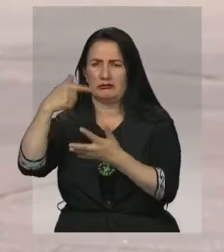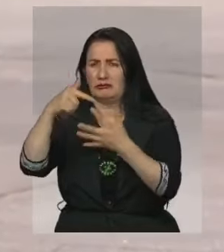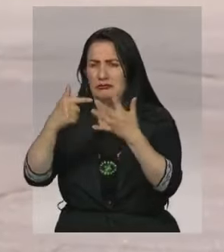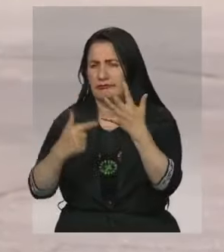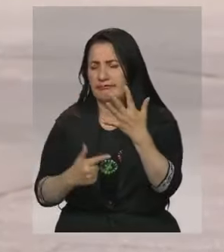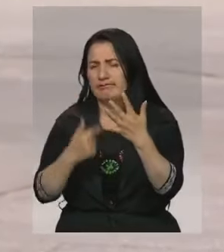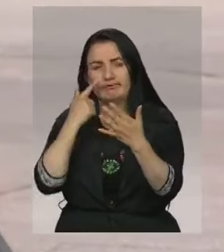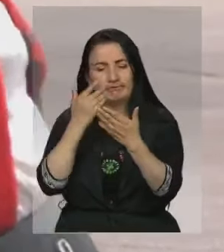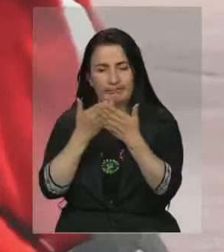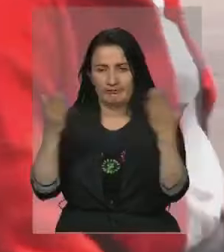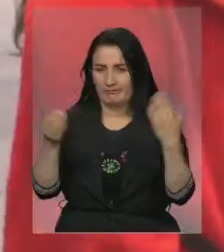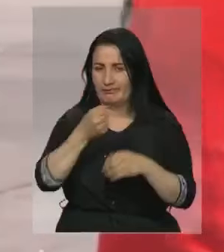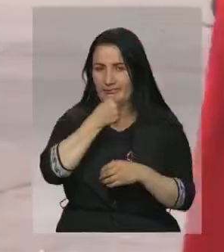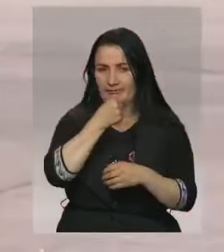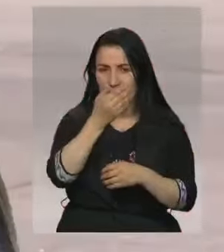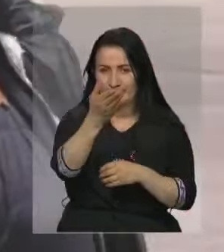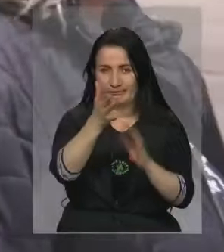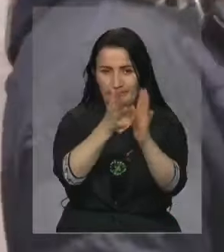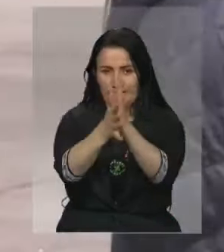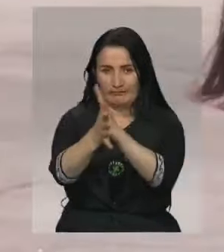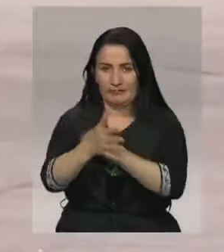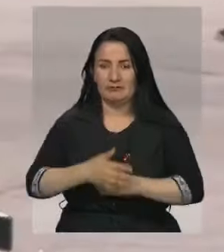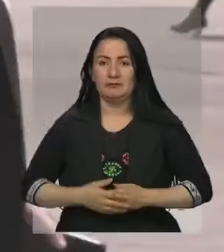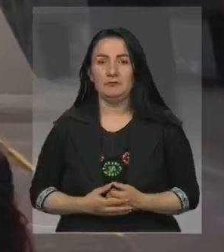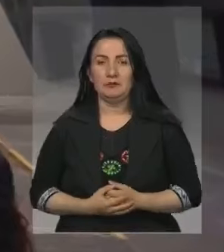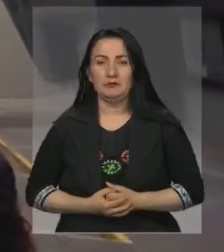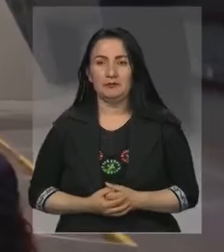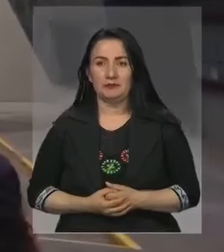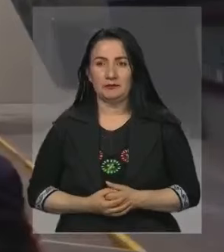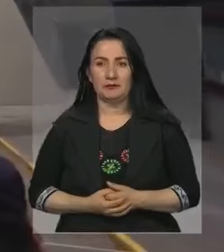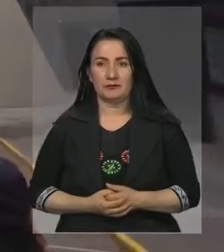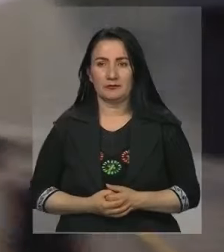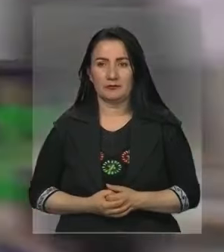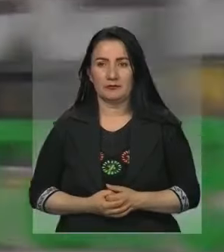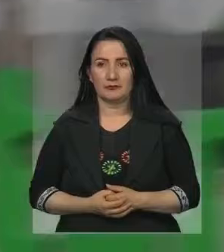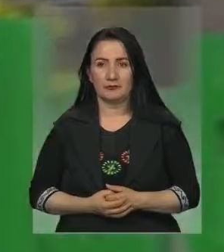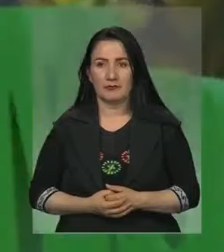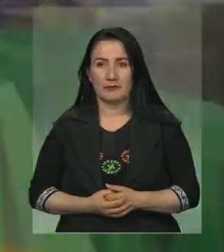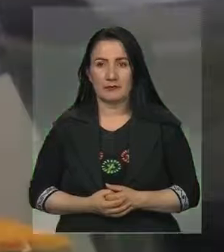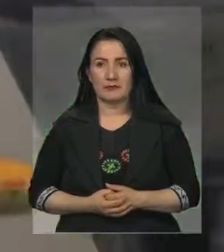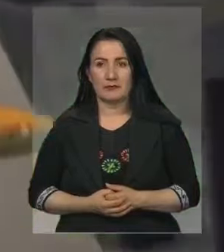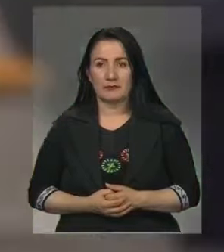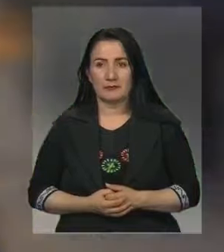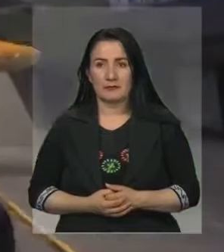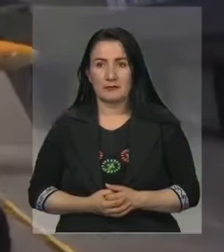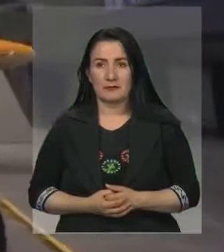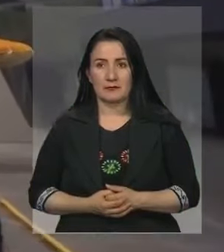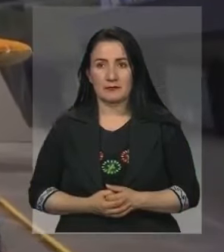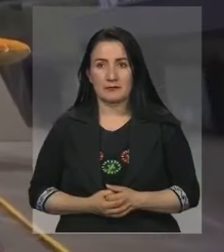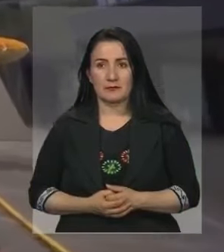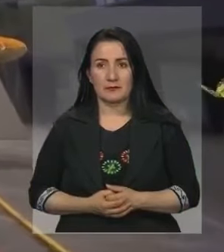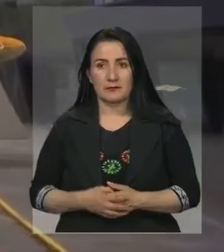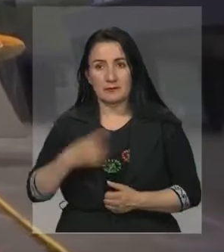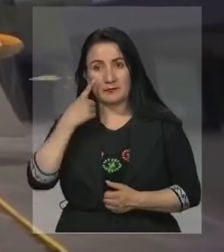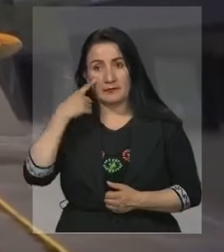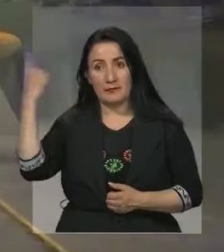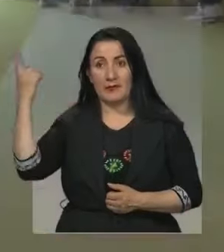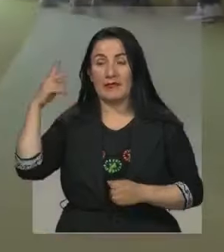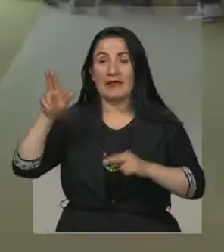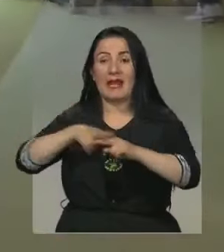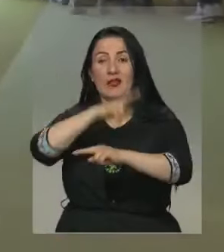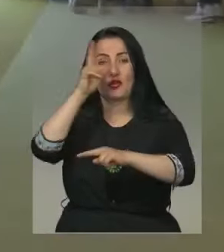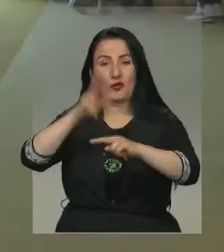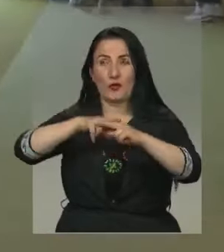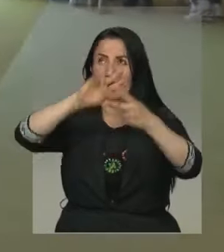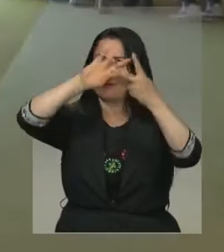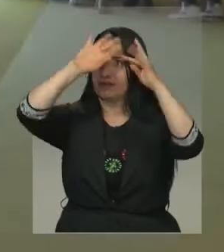muchísimas más cosas y en el siguiente informe les contamos. naturaleza